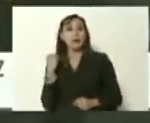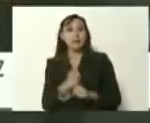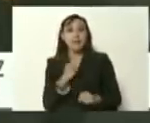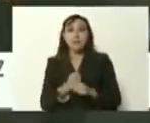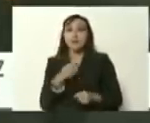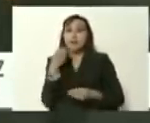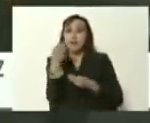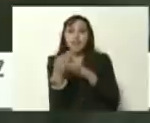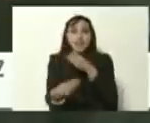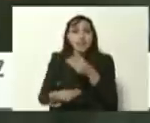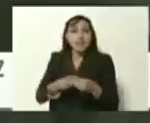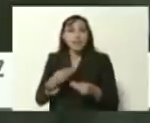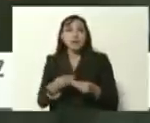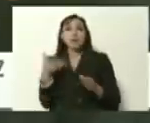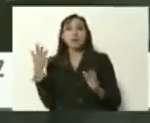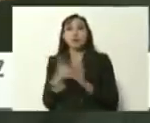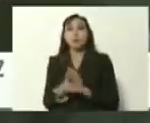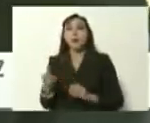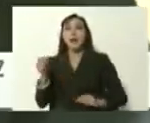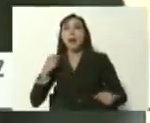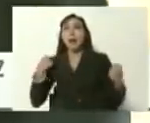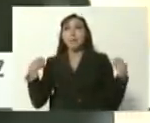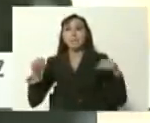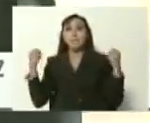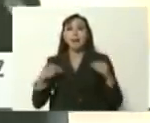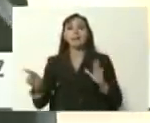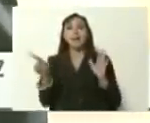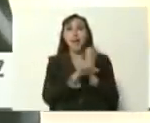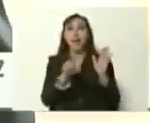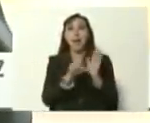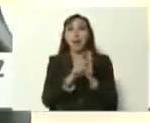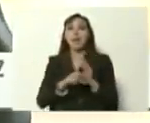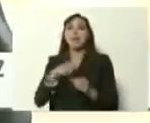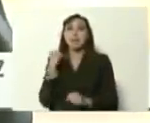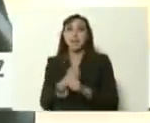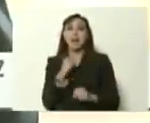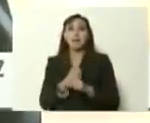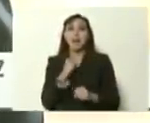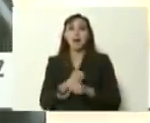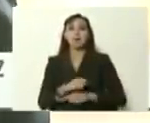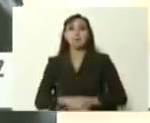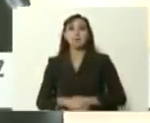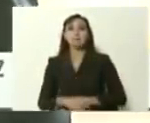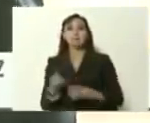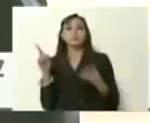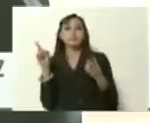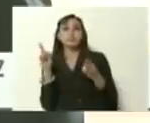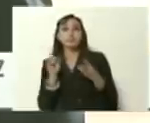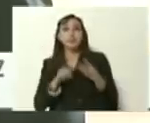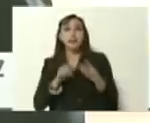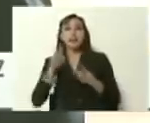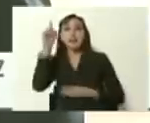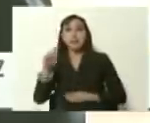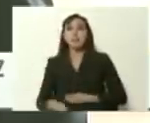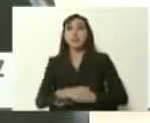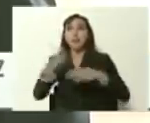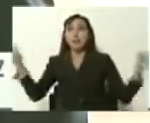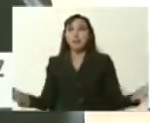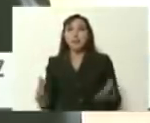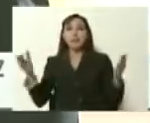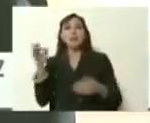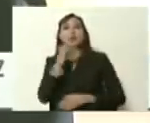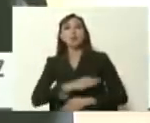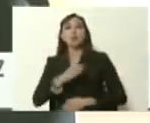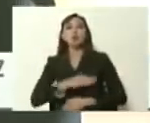y la efectividad en la práctica de las leyes y procedimientos. Tres, promover y fomentar y socializar